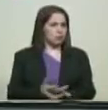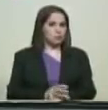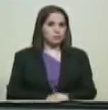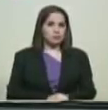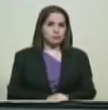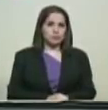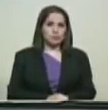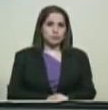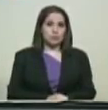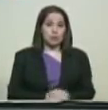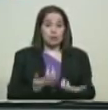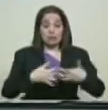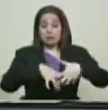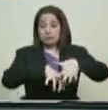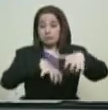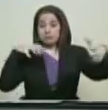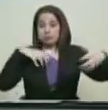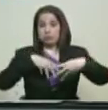Movilizaciones, yo